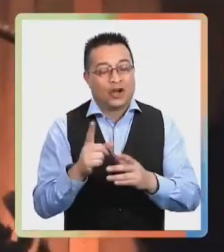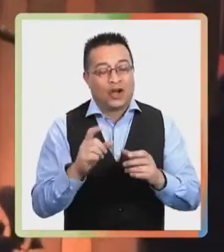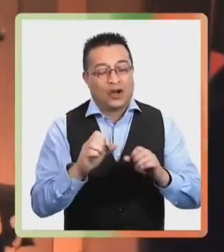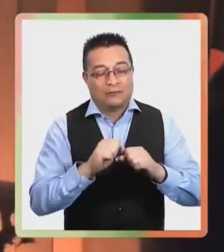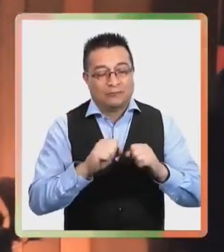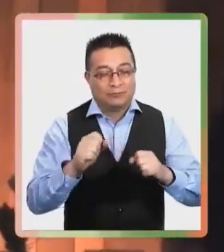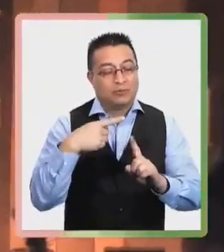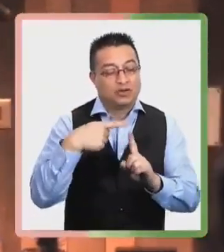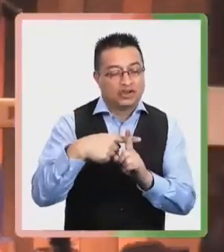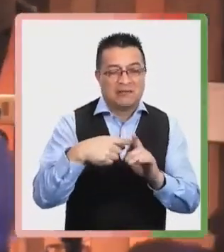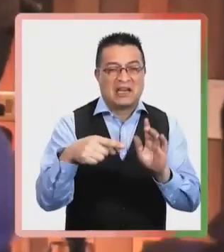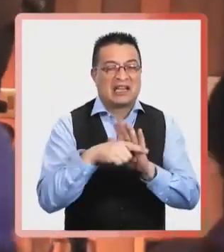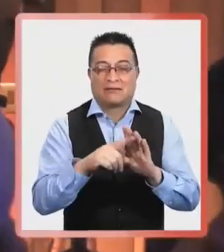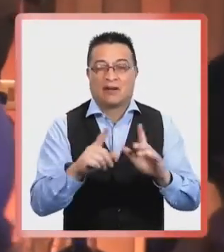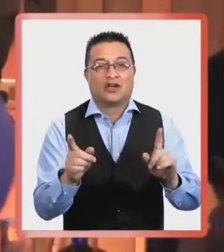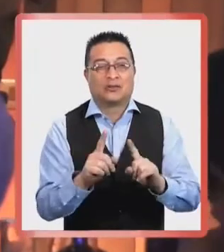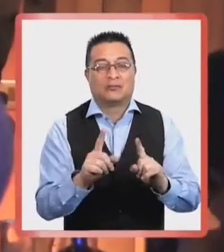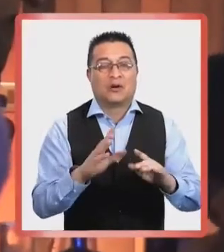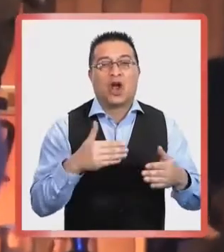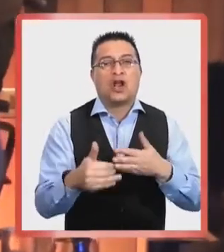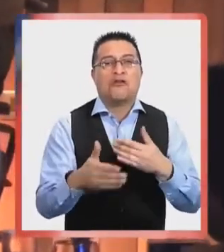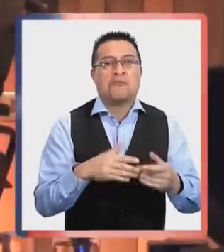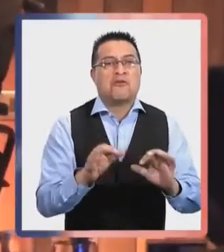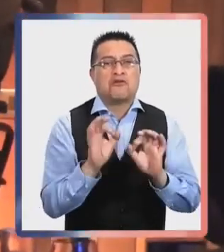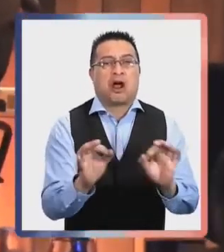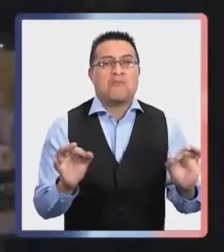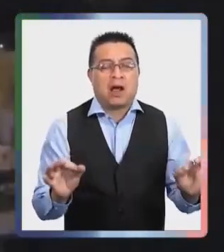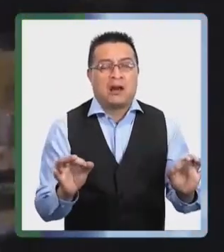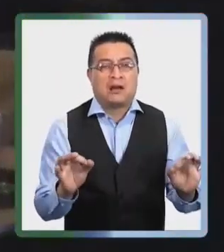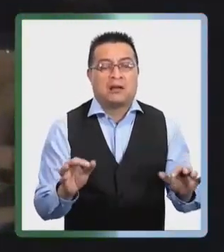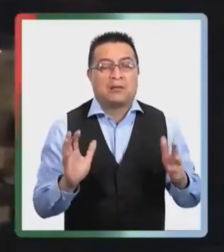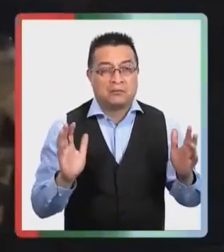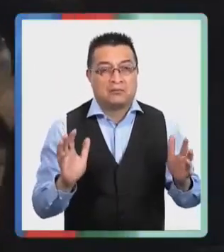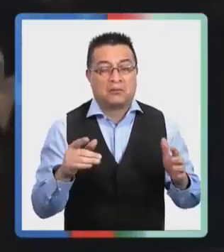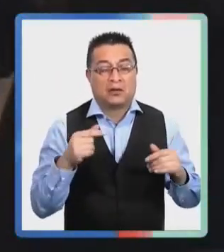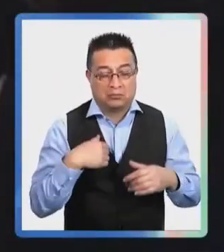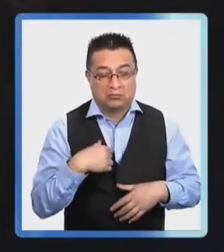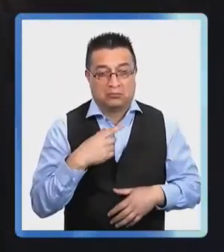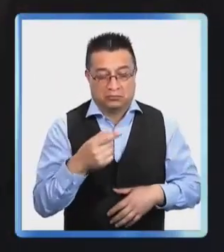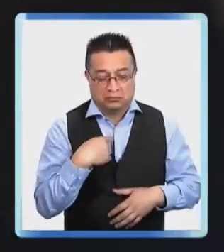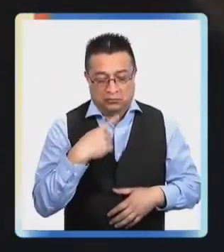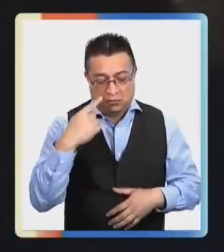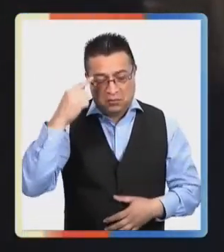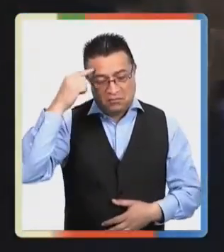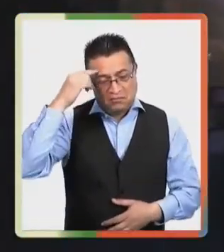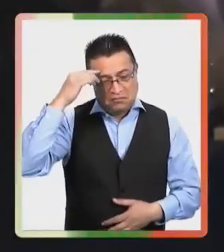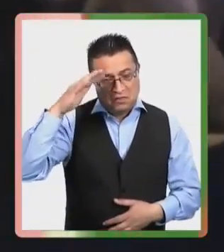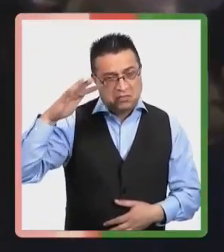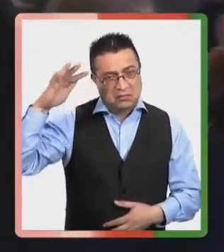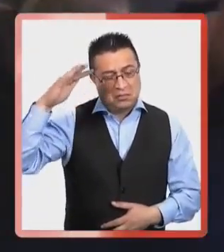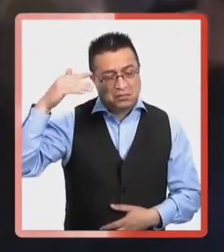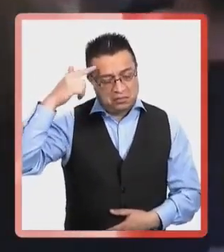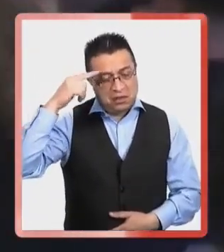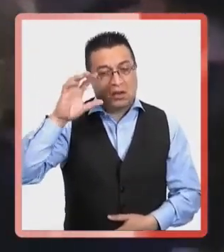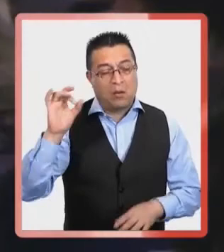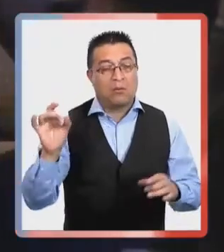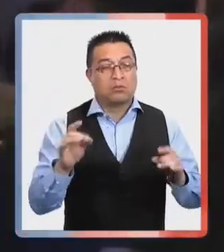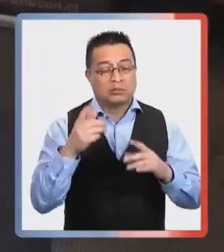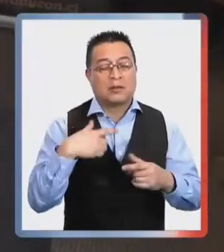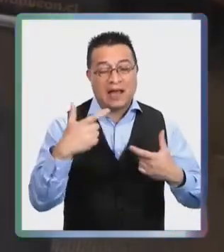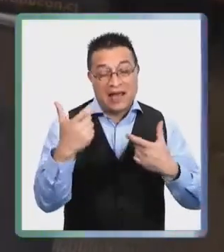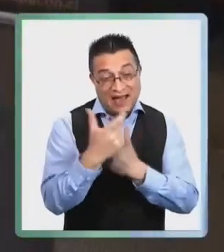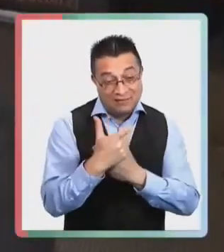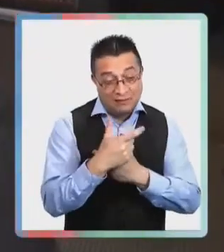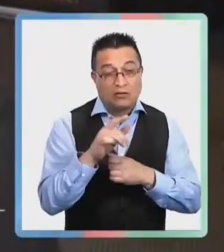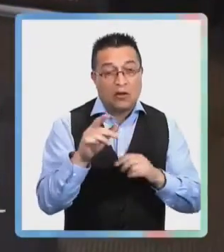positiva ni negativa, la normalice. Sí, mira, yo Tengo una teoría que el